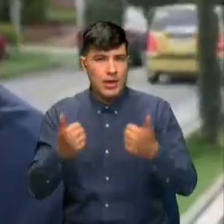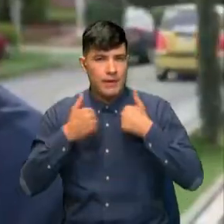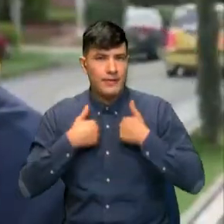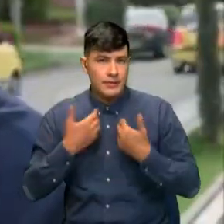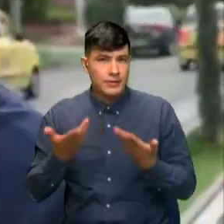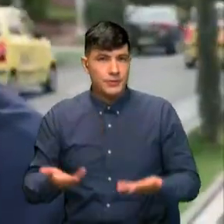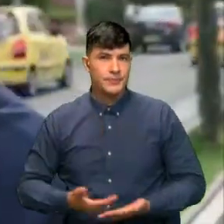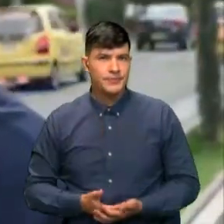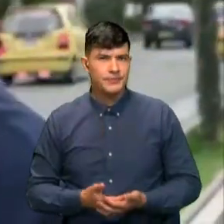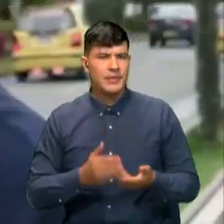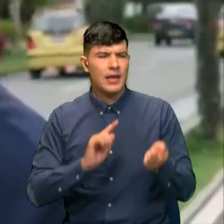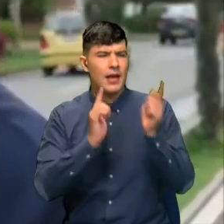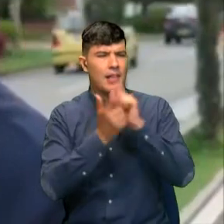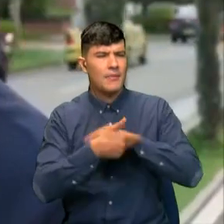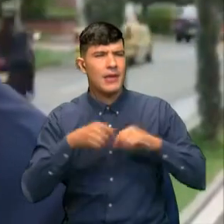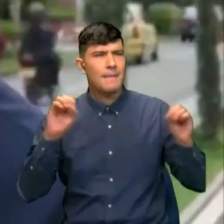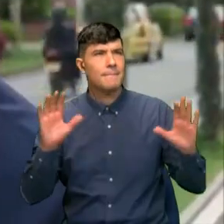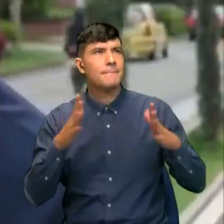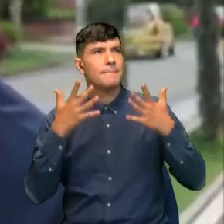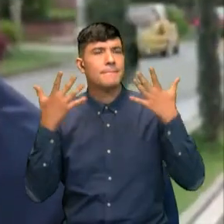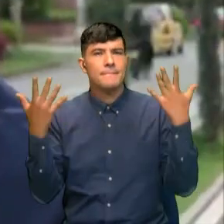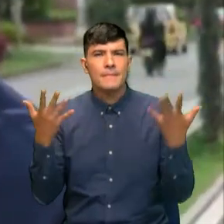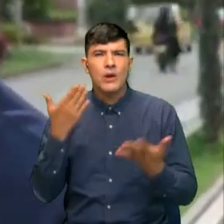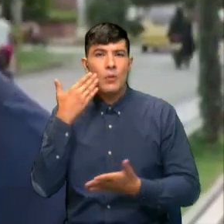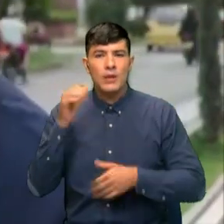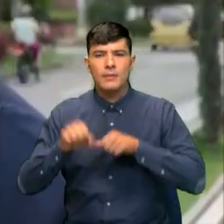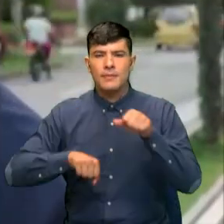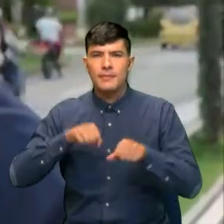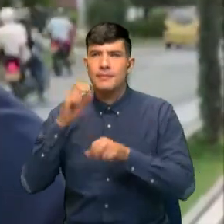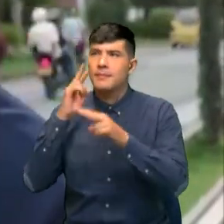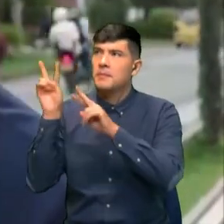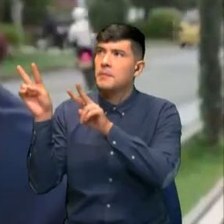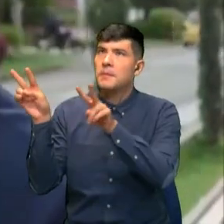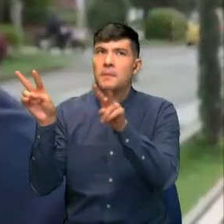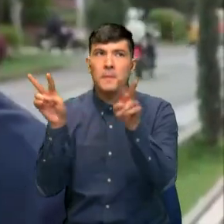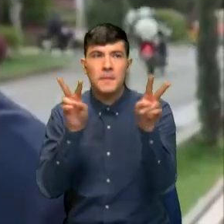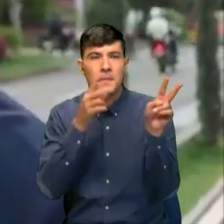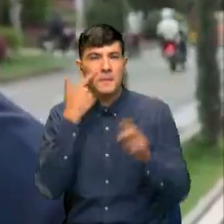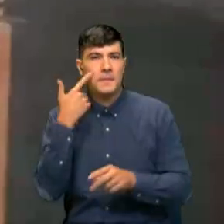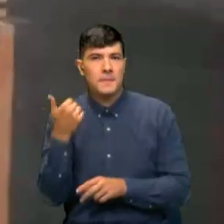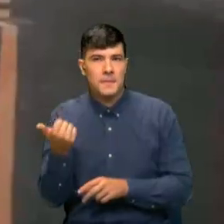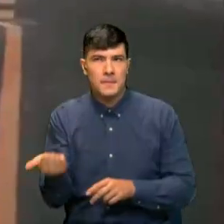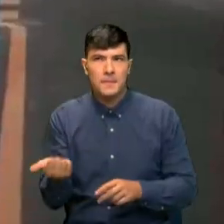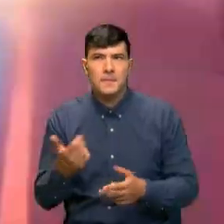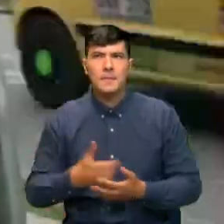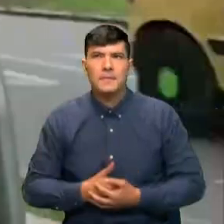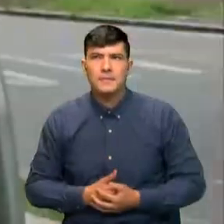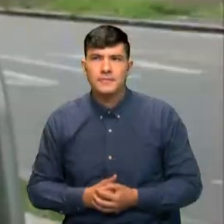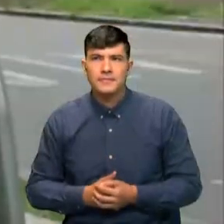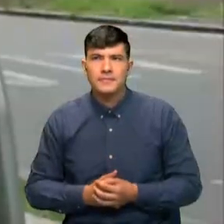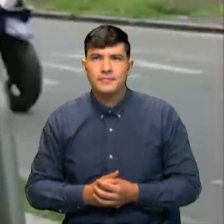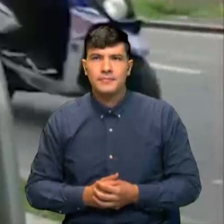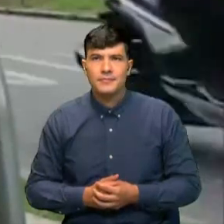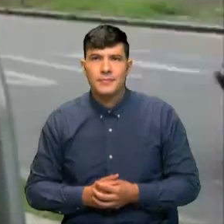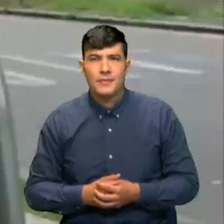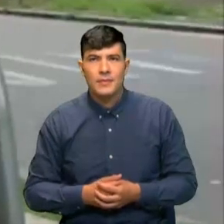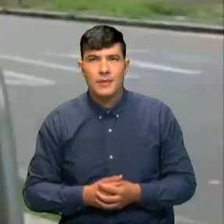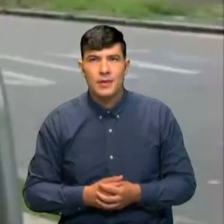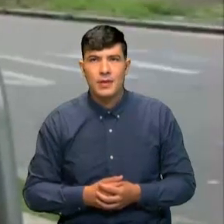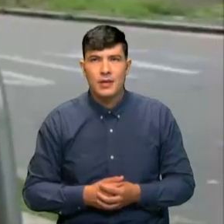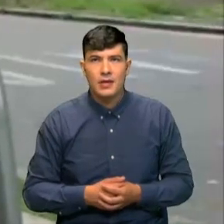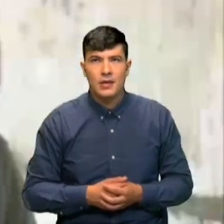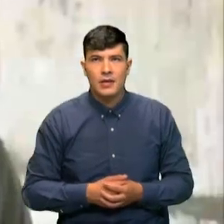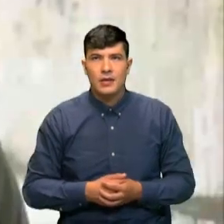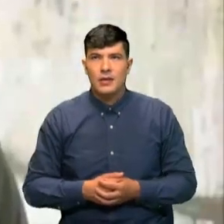el ambiente de la ciudad para los peatones más para la gente menos para la cicloruta para la